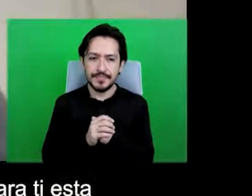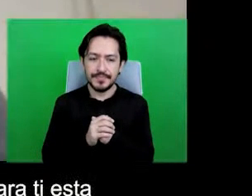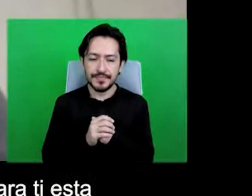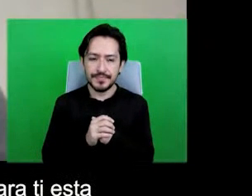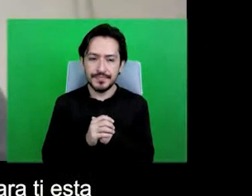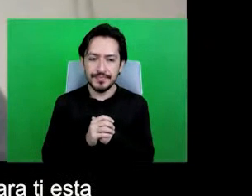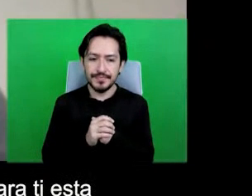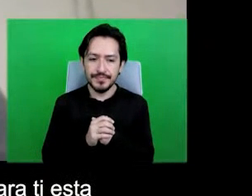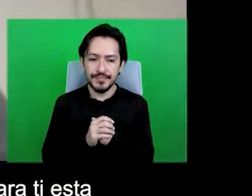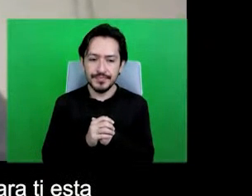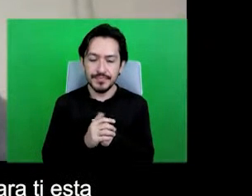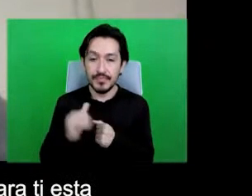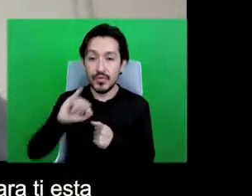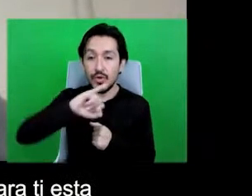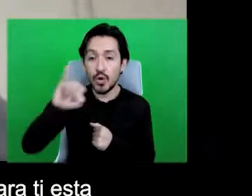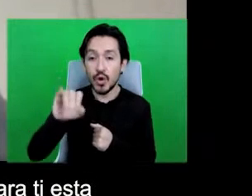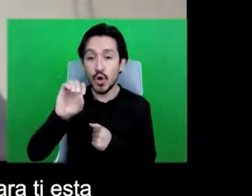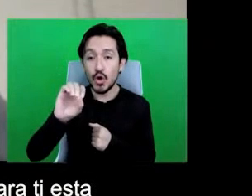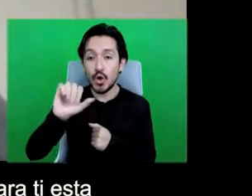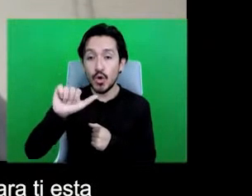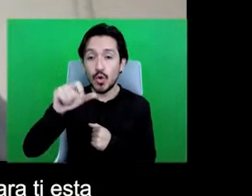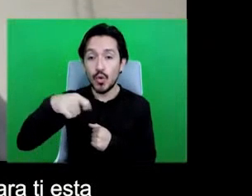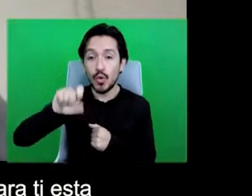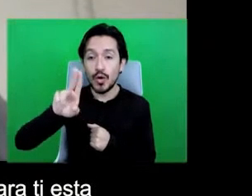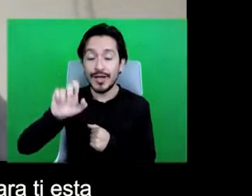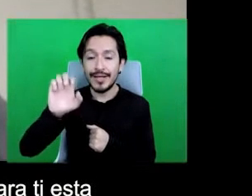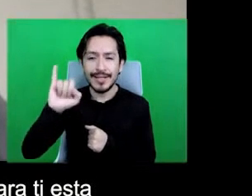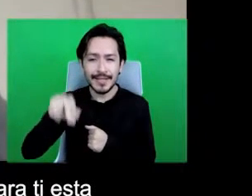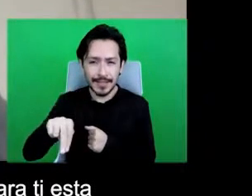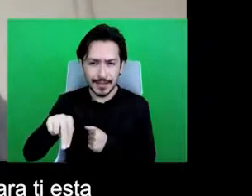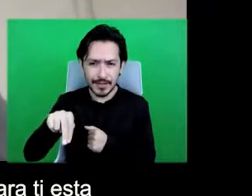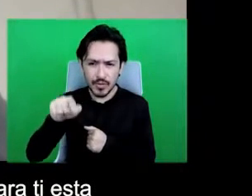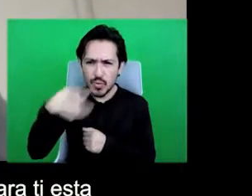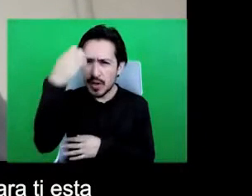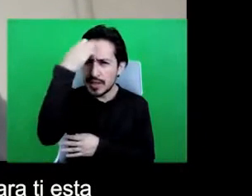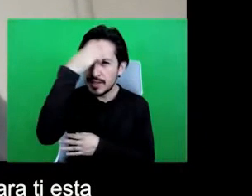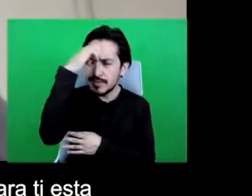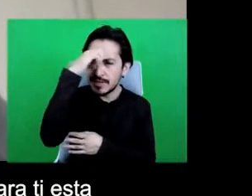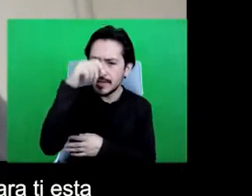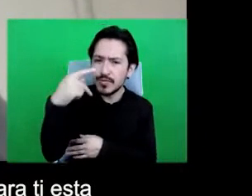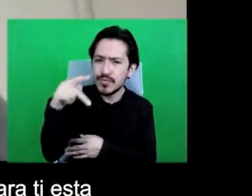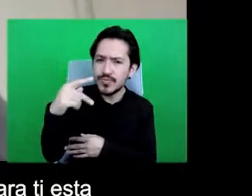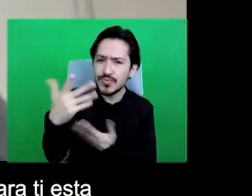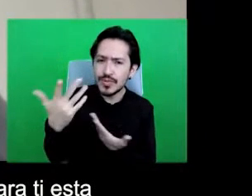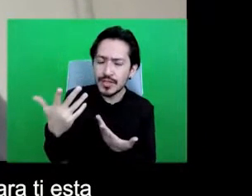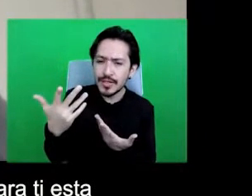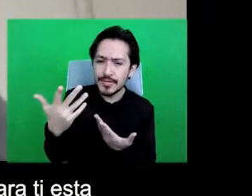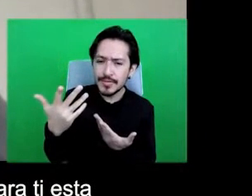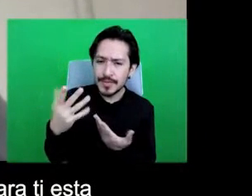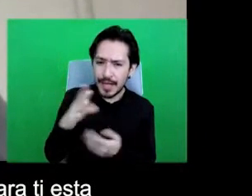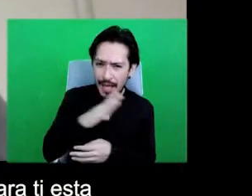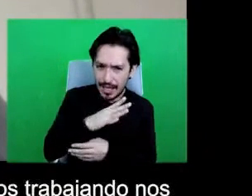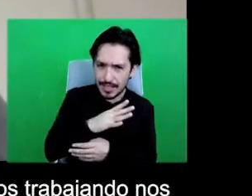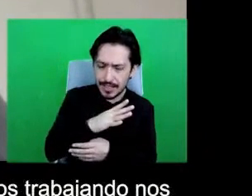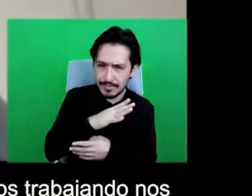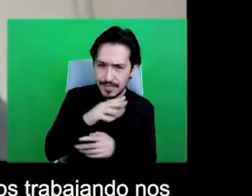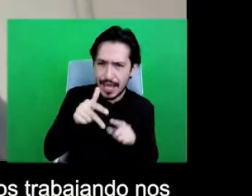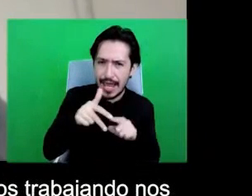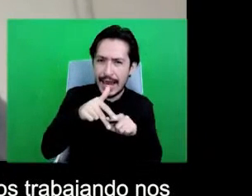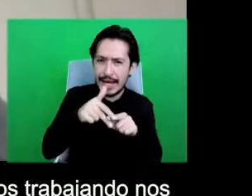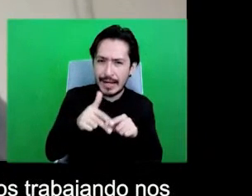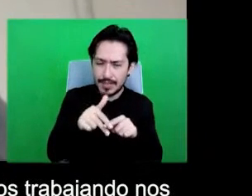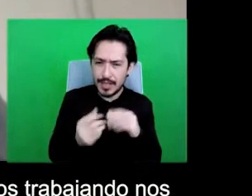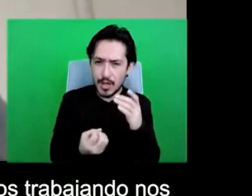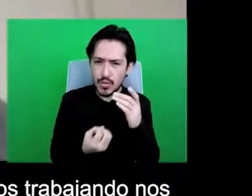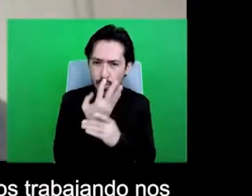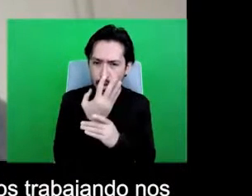Joaquín, me encantaría saber tu opinión. ¿Cómo fue para ti esta experiencia de la accesibilidad? Tenemos nuevas herramientas, al final de cuentas Zoom